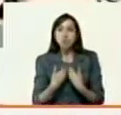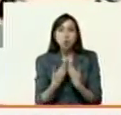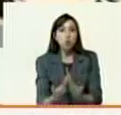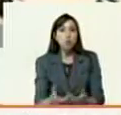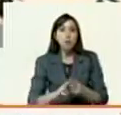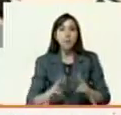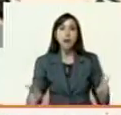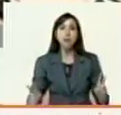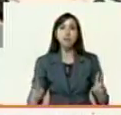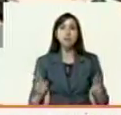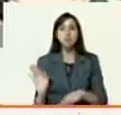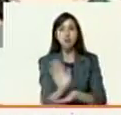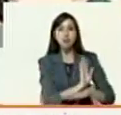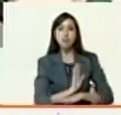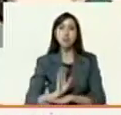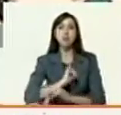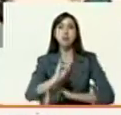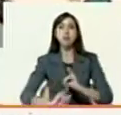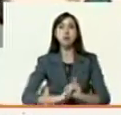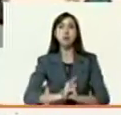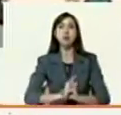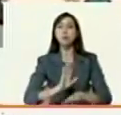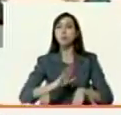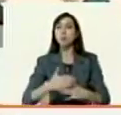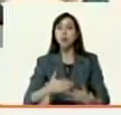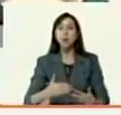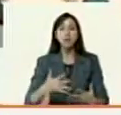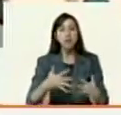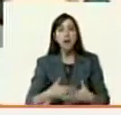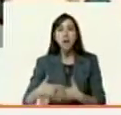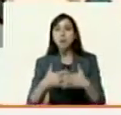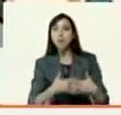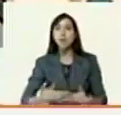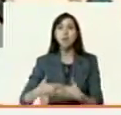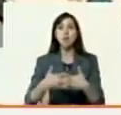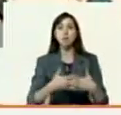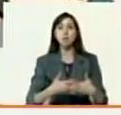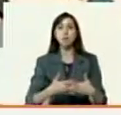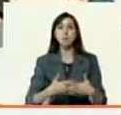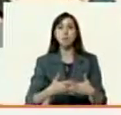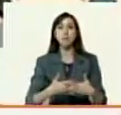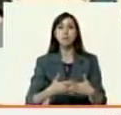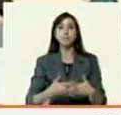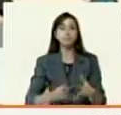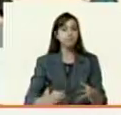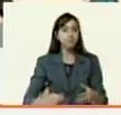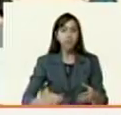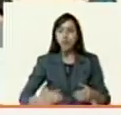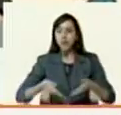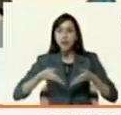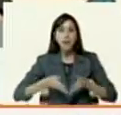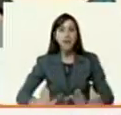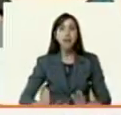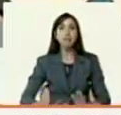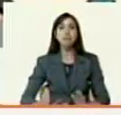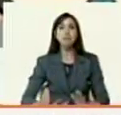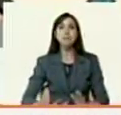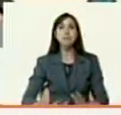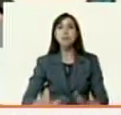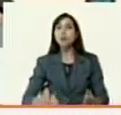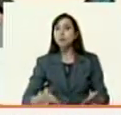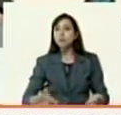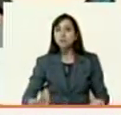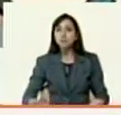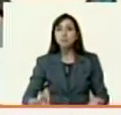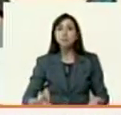seguridad internacional. El imperialismo tiene su encarnación más perfecta, la encarnación del capitalismo, la